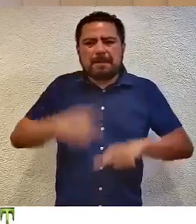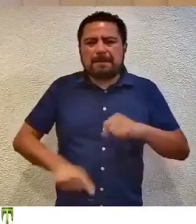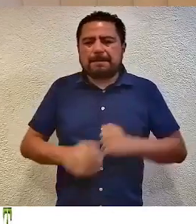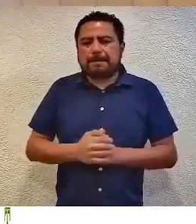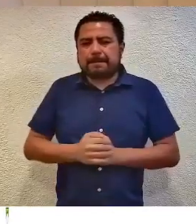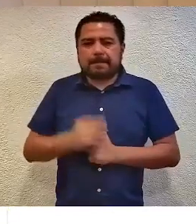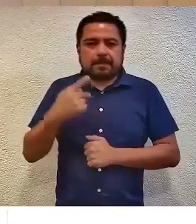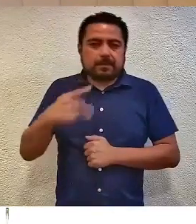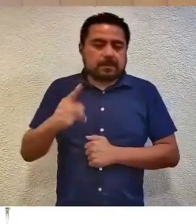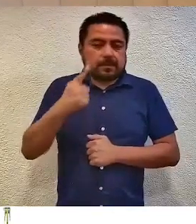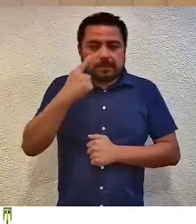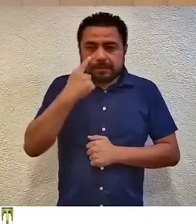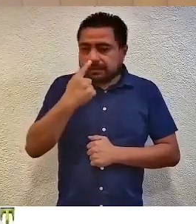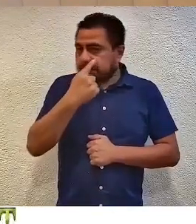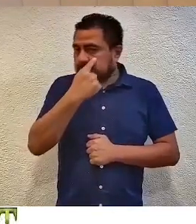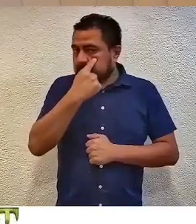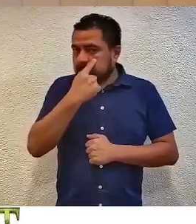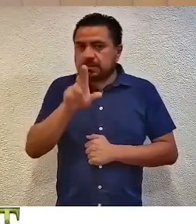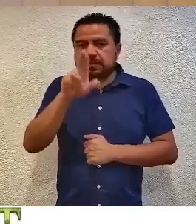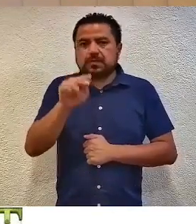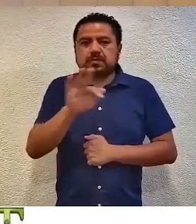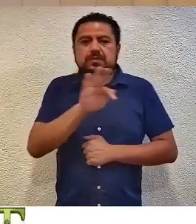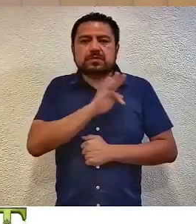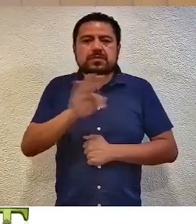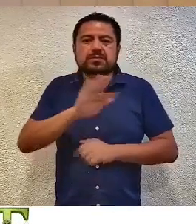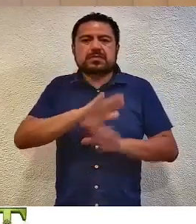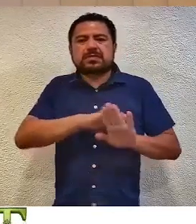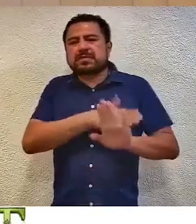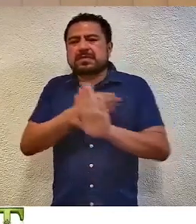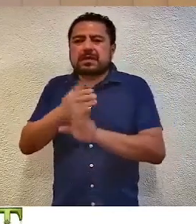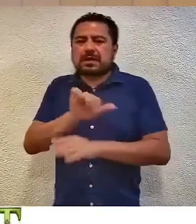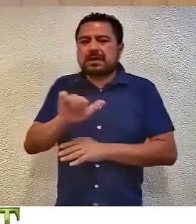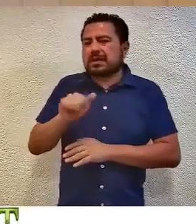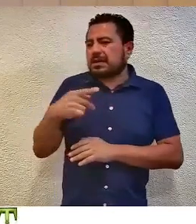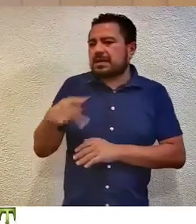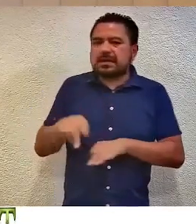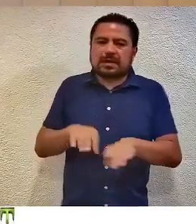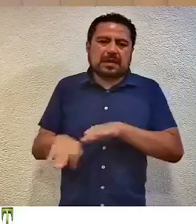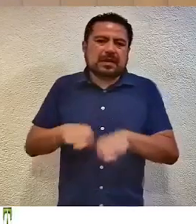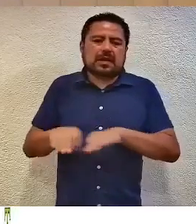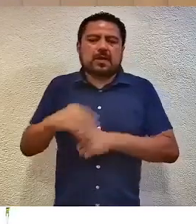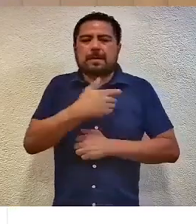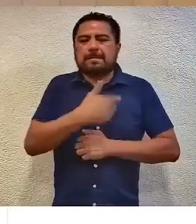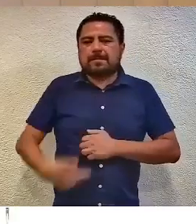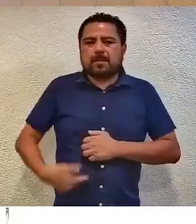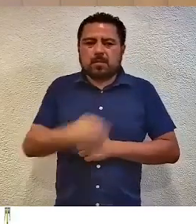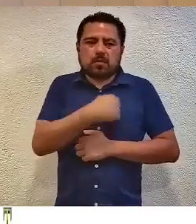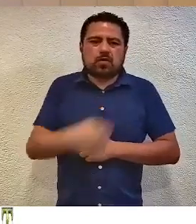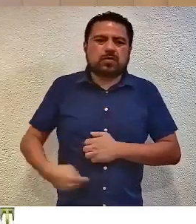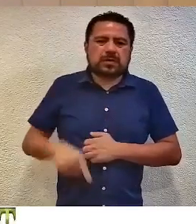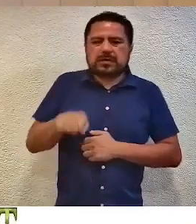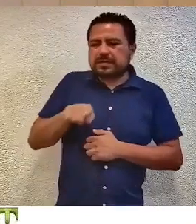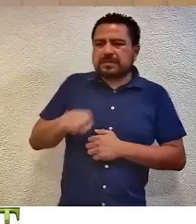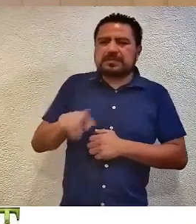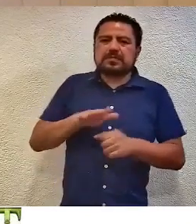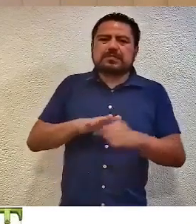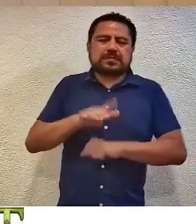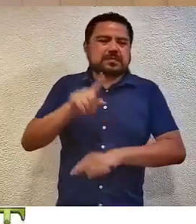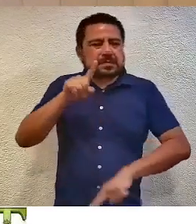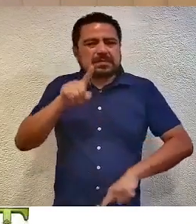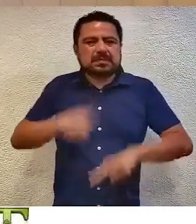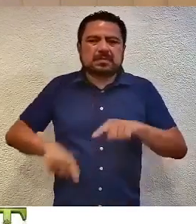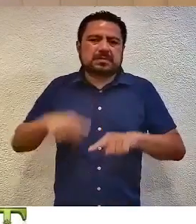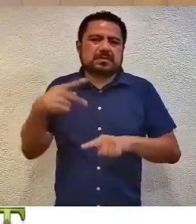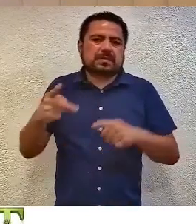desde su perspectiva, que no se trata de una crítica a su trabajo como presidenta municipal, sino que se trata de una descalificación a